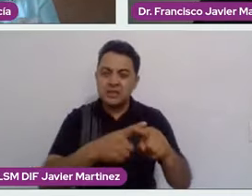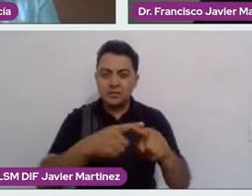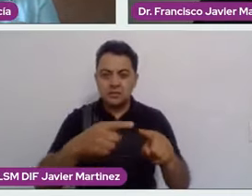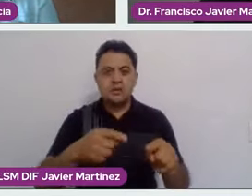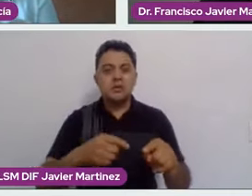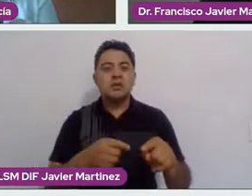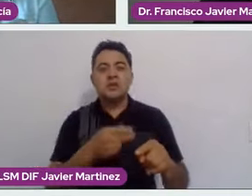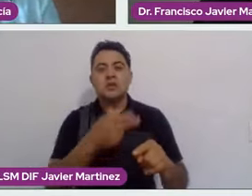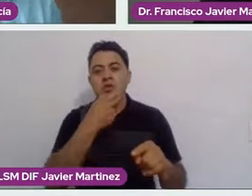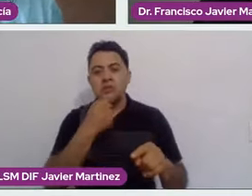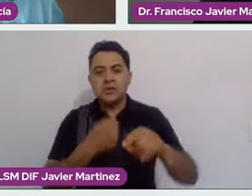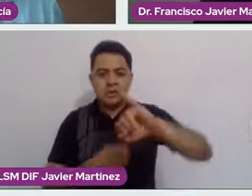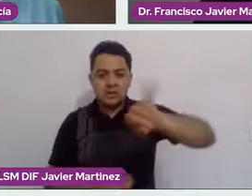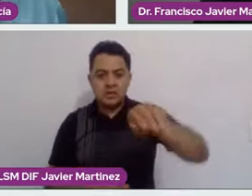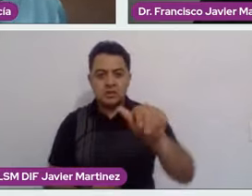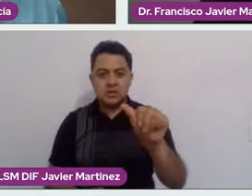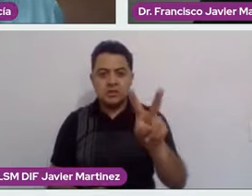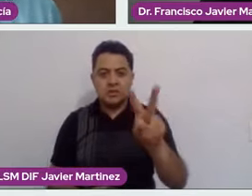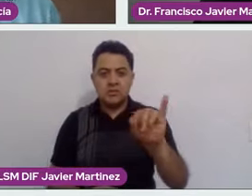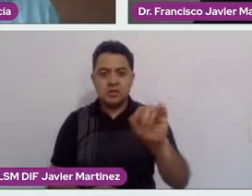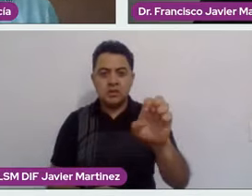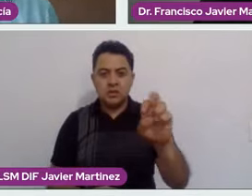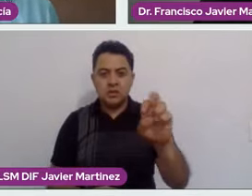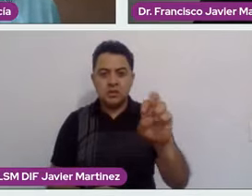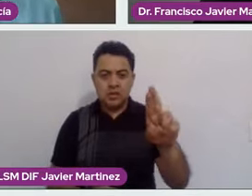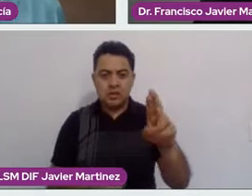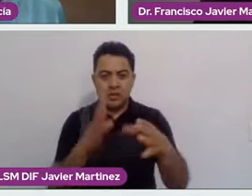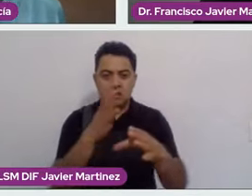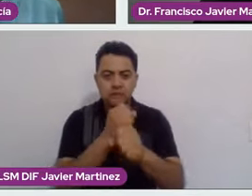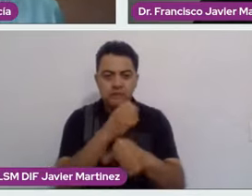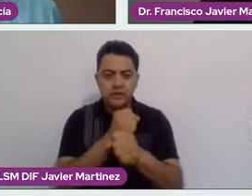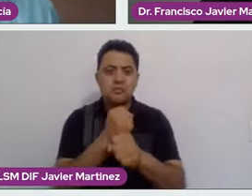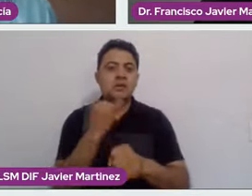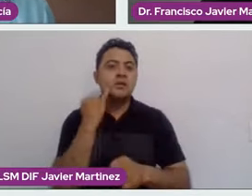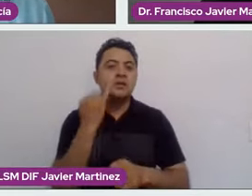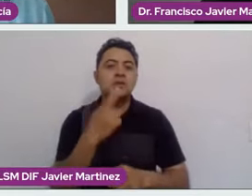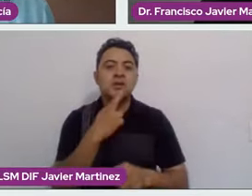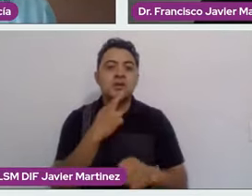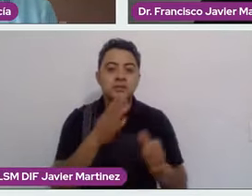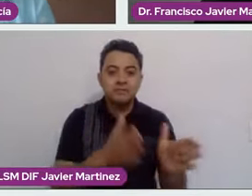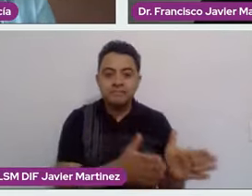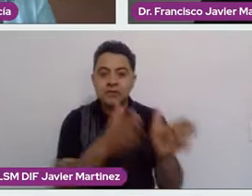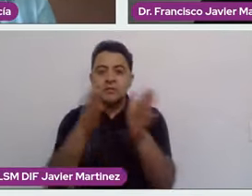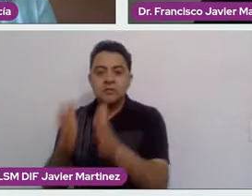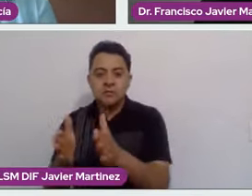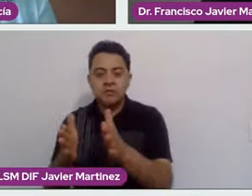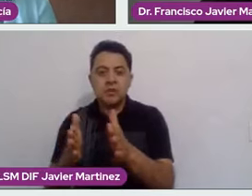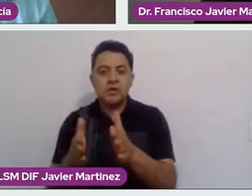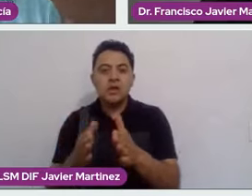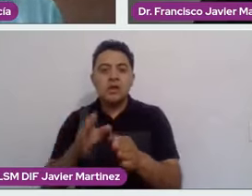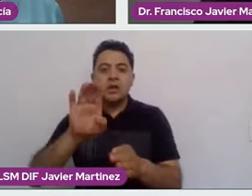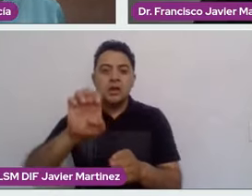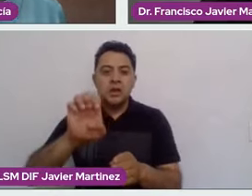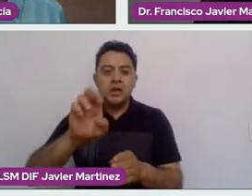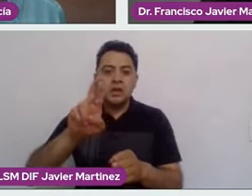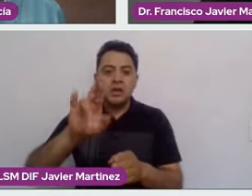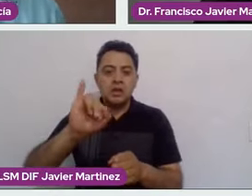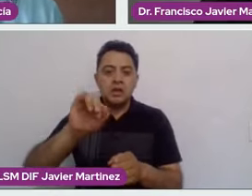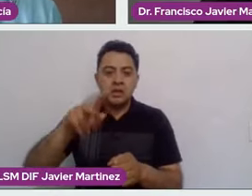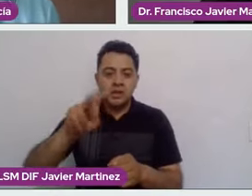Camacho. Muchas gracias, Javier. En un segundo bloque, Ana Erika Cabanzo Rodríguez. Muchas gracias a